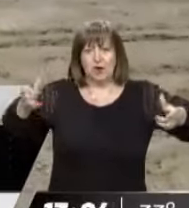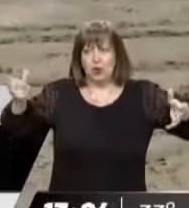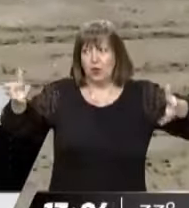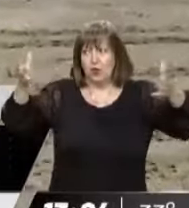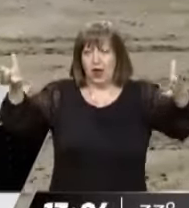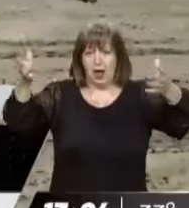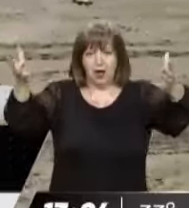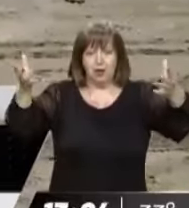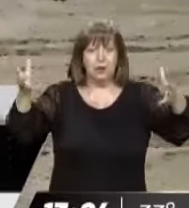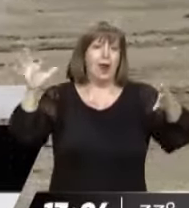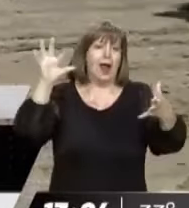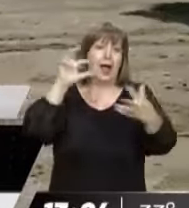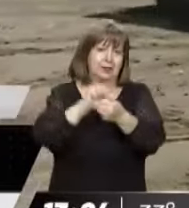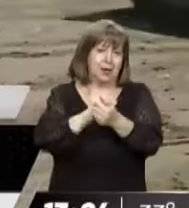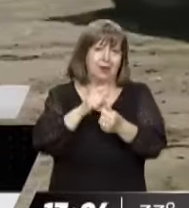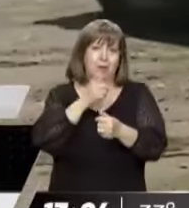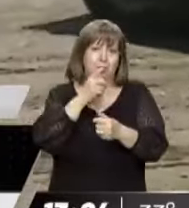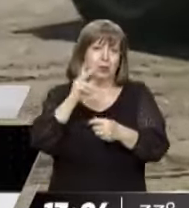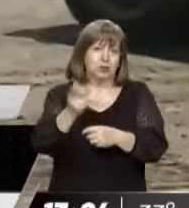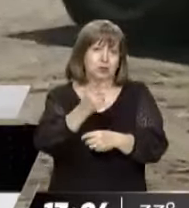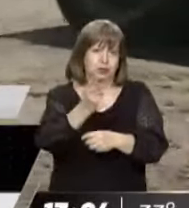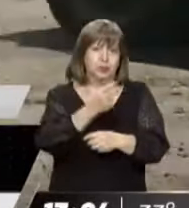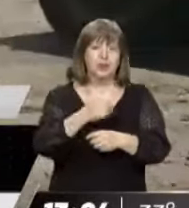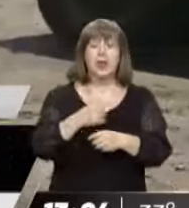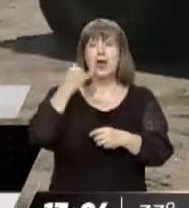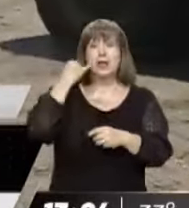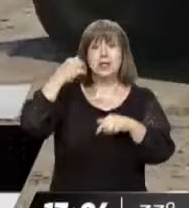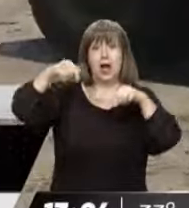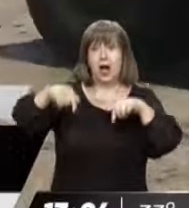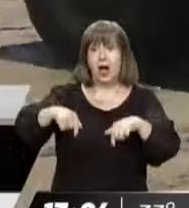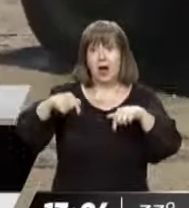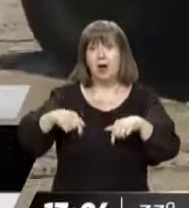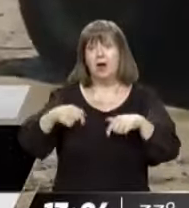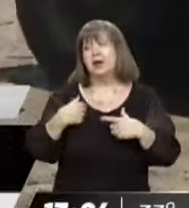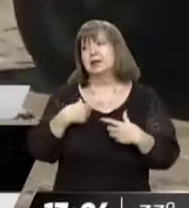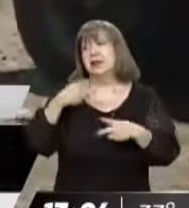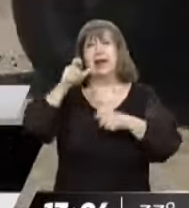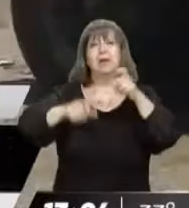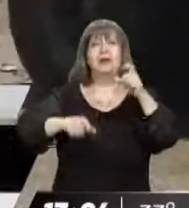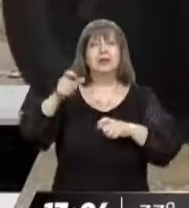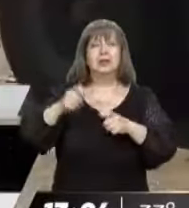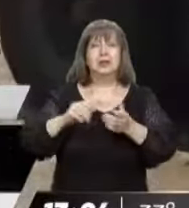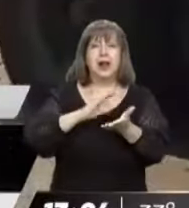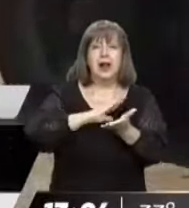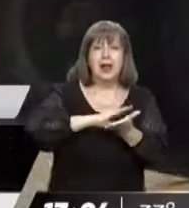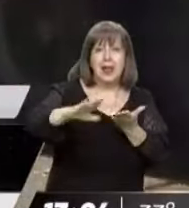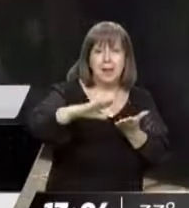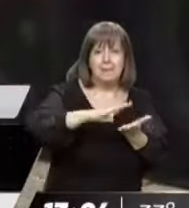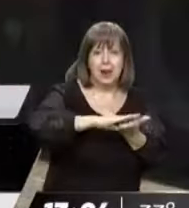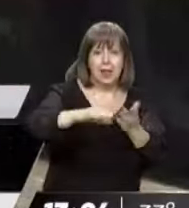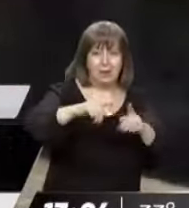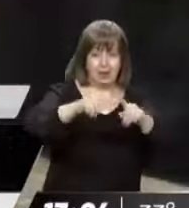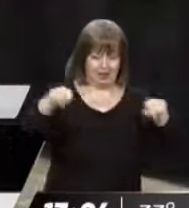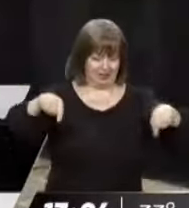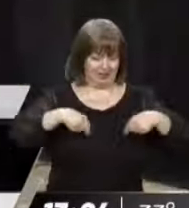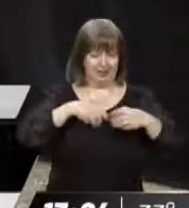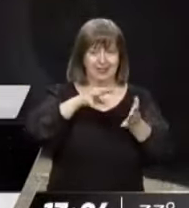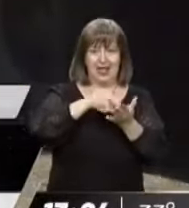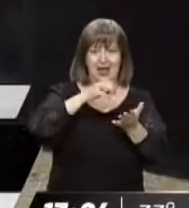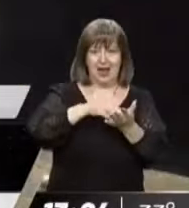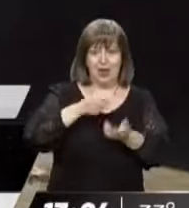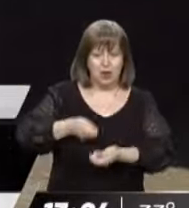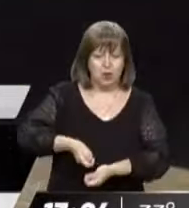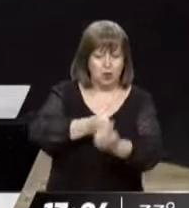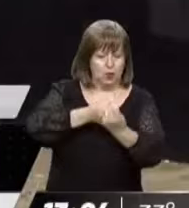pone el municipio y la cantidad enorme, enorme de escombros que están trayendo para limpiar todo, Juli, y